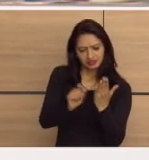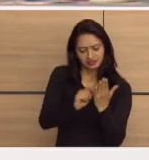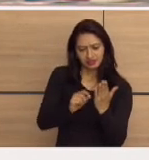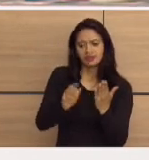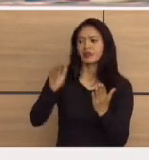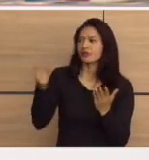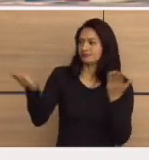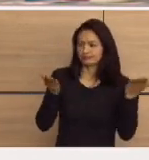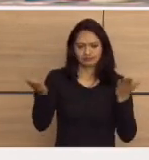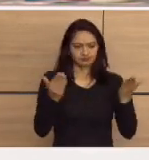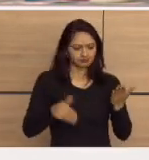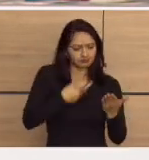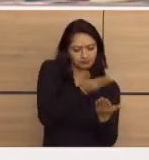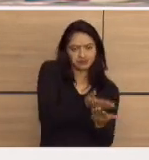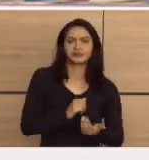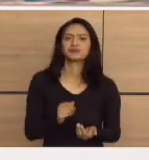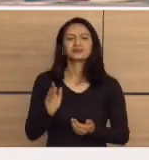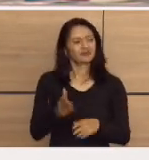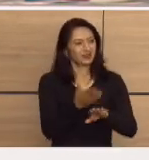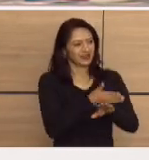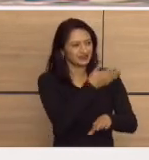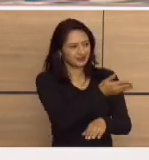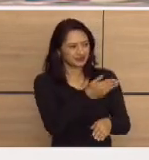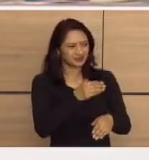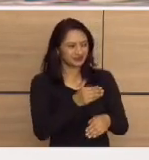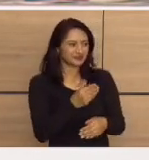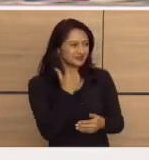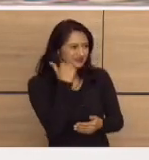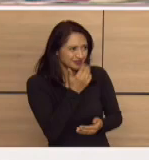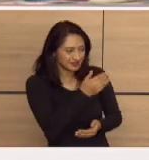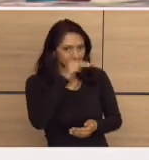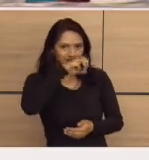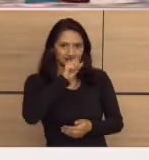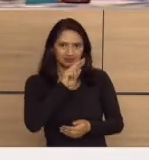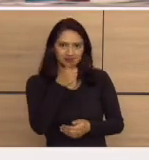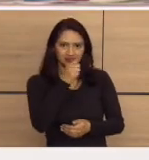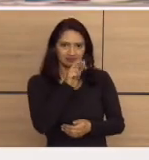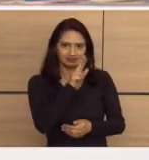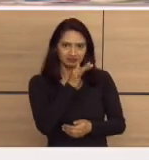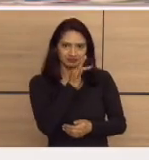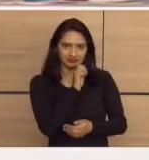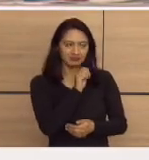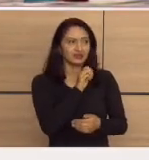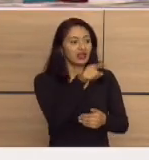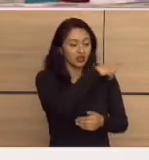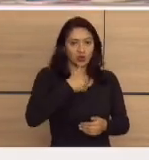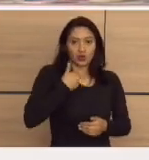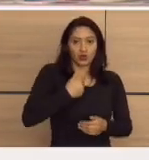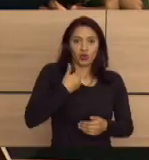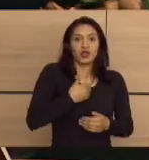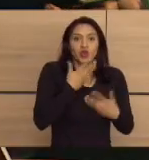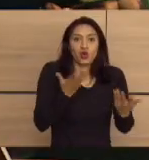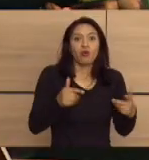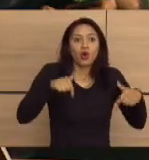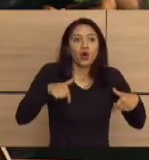a disposición. Decía la doctora Margarita de cómo acercar a los jóvenes a la historia a través de lo que hoy